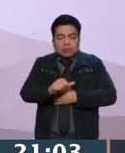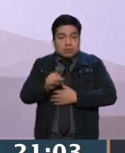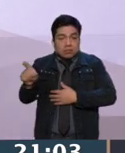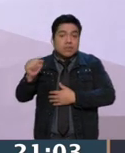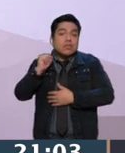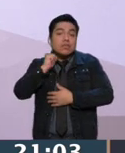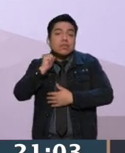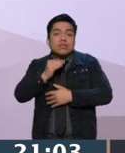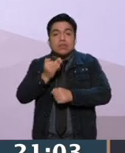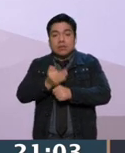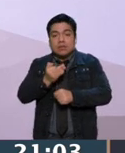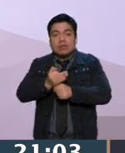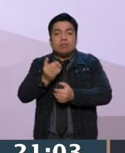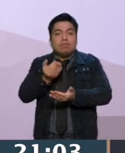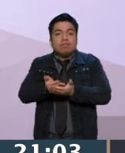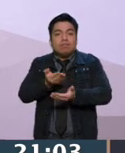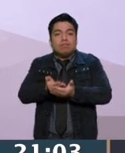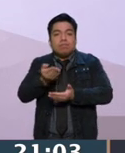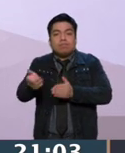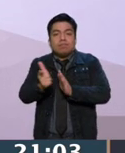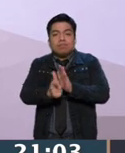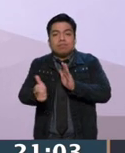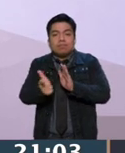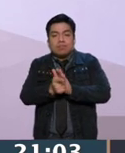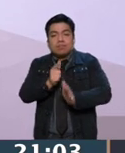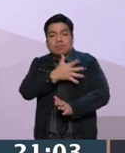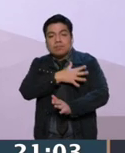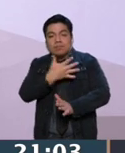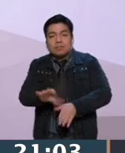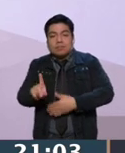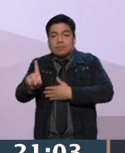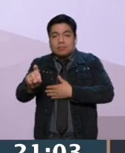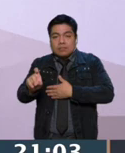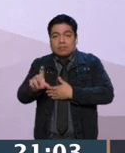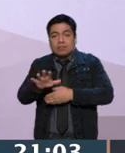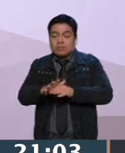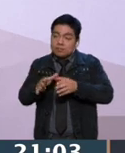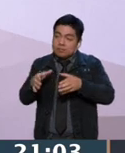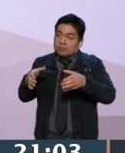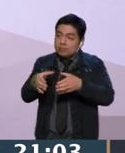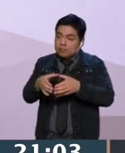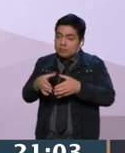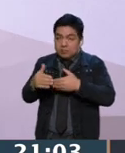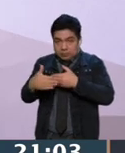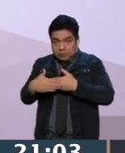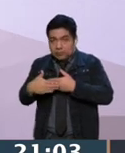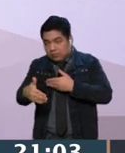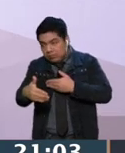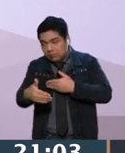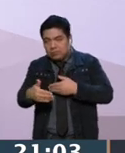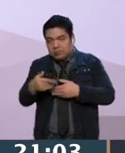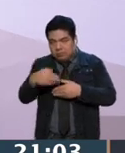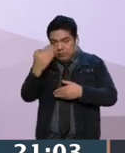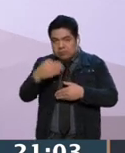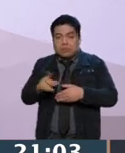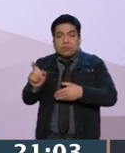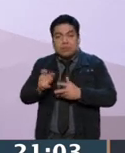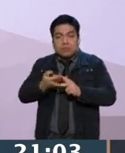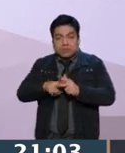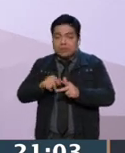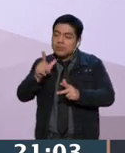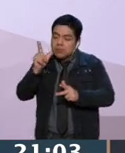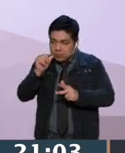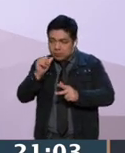República trabaja en el dictamen en torno a la nueva Ley General de Agua, que estará en agenda del próximo periodo de sesiones que inicia